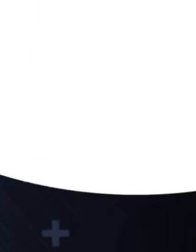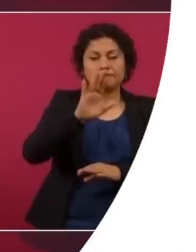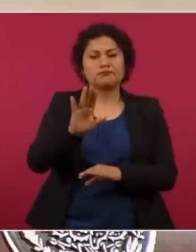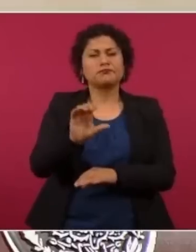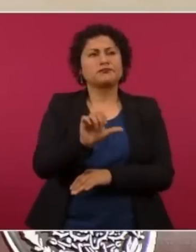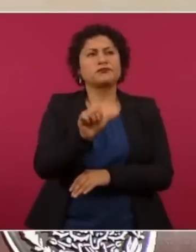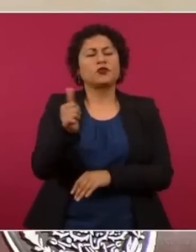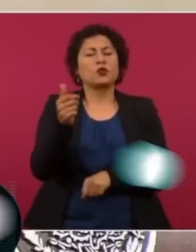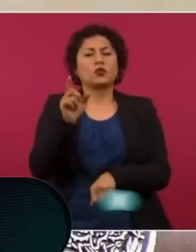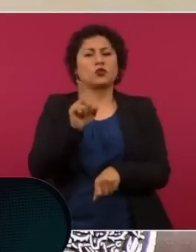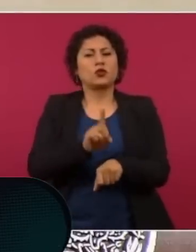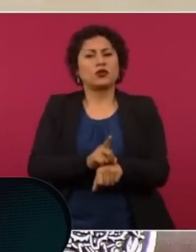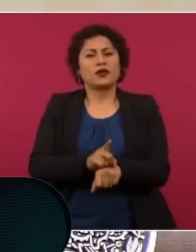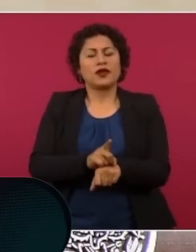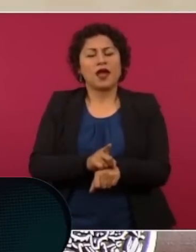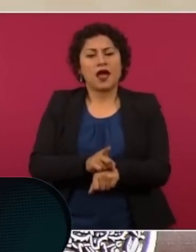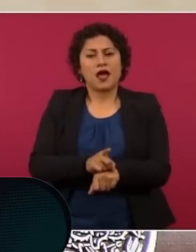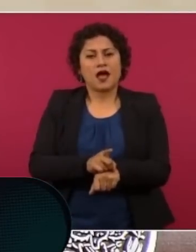No sé si